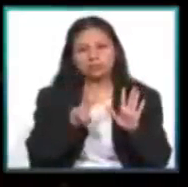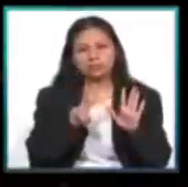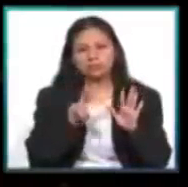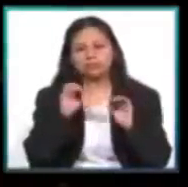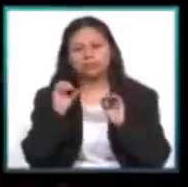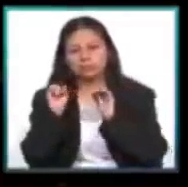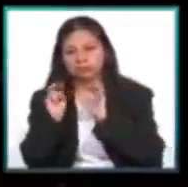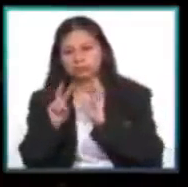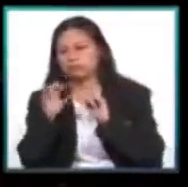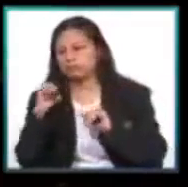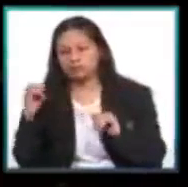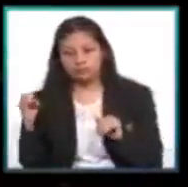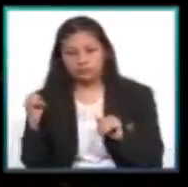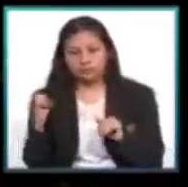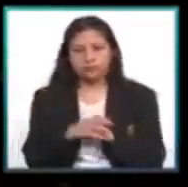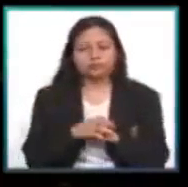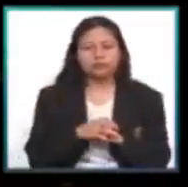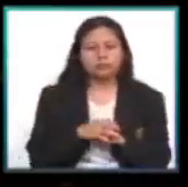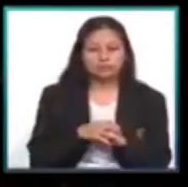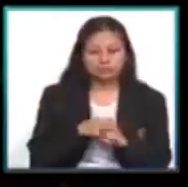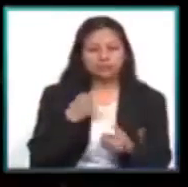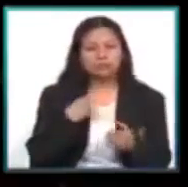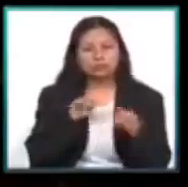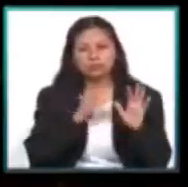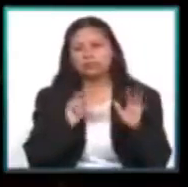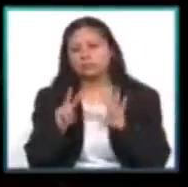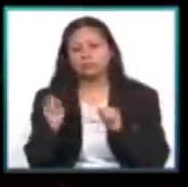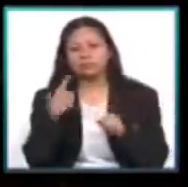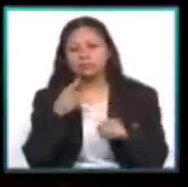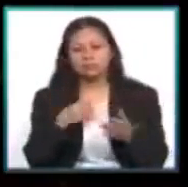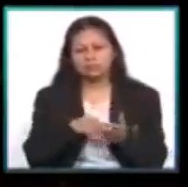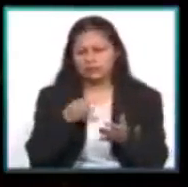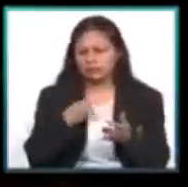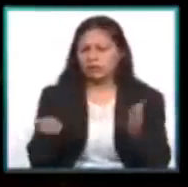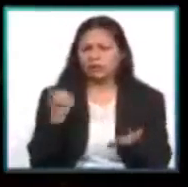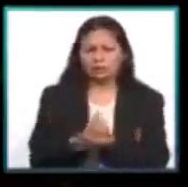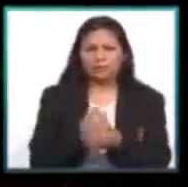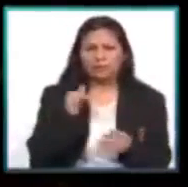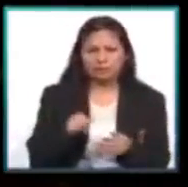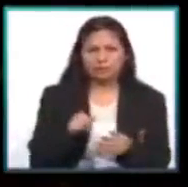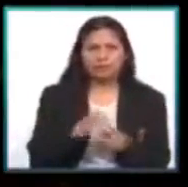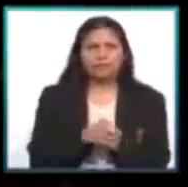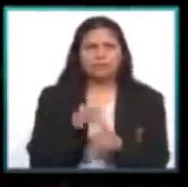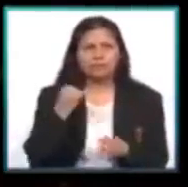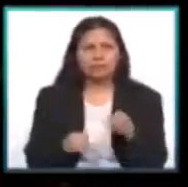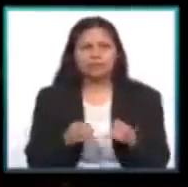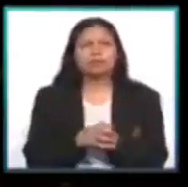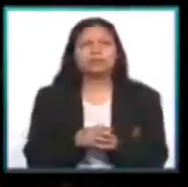mil 700 millones de quetzales que van aquí para ser aprobados en este